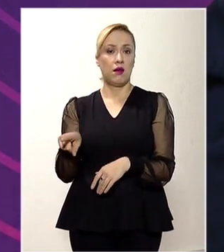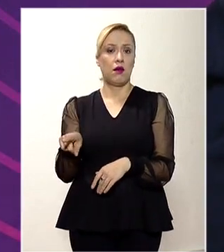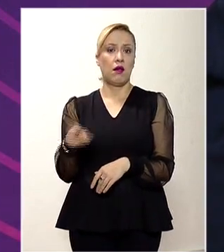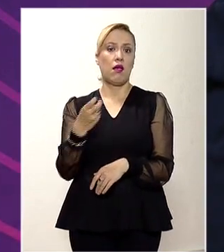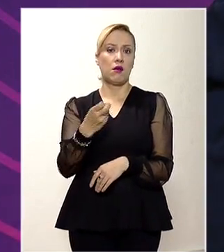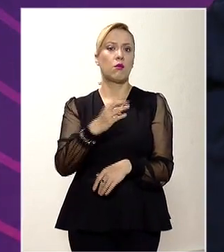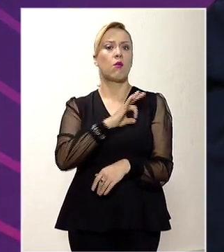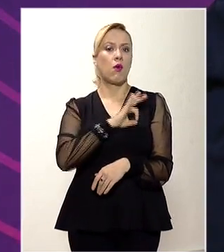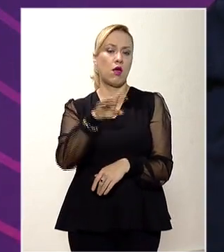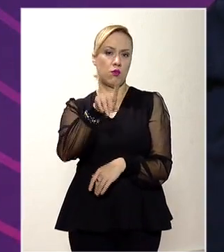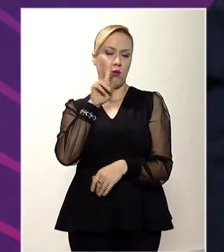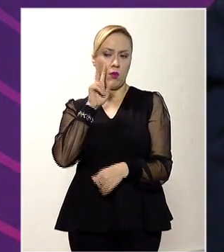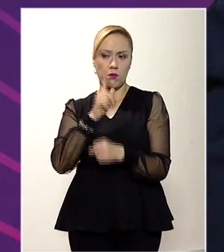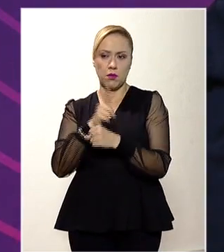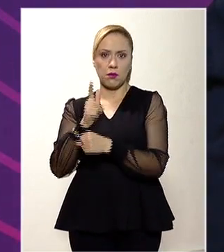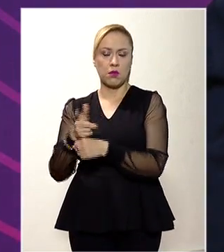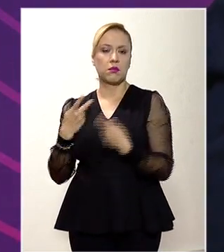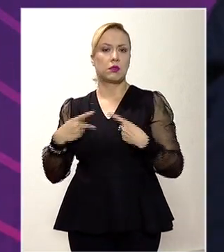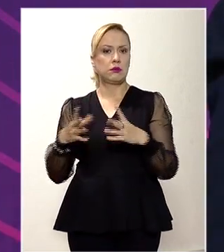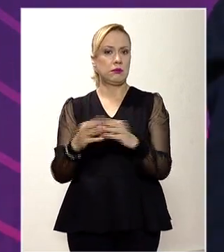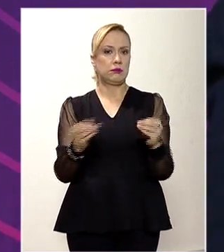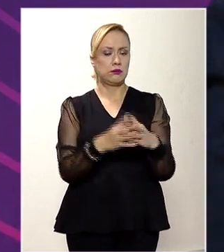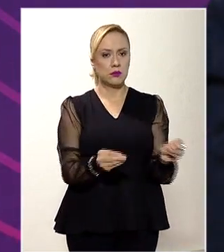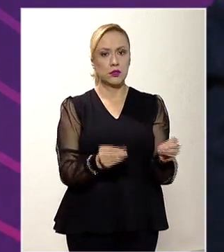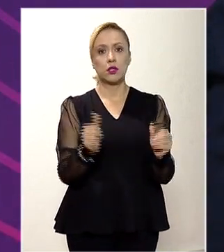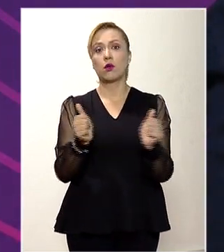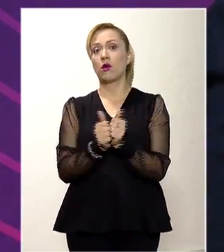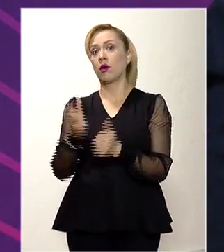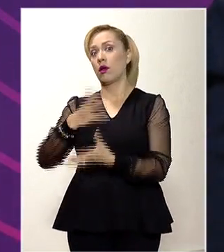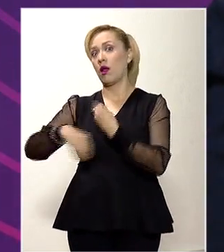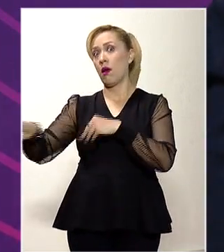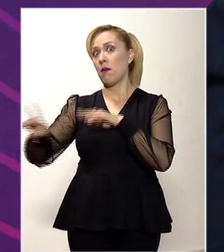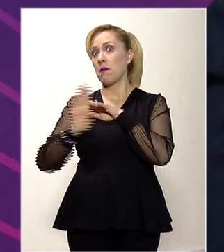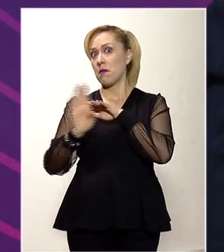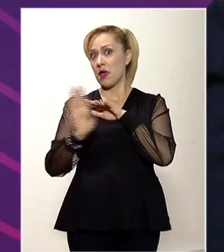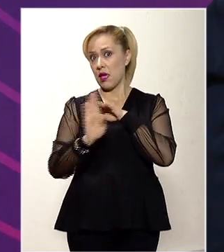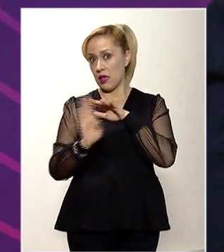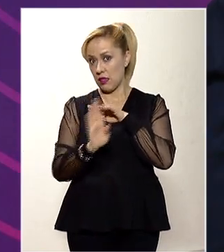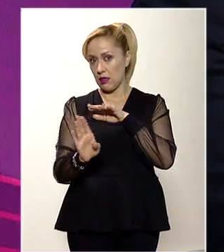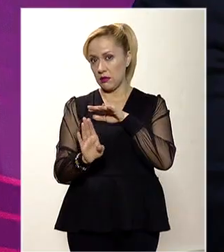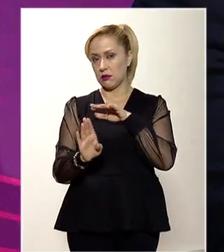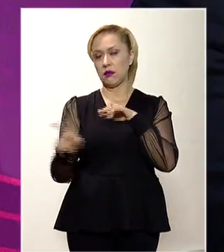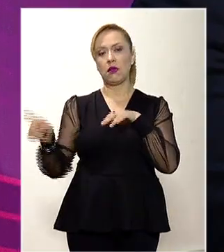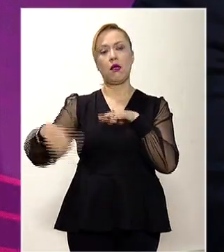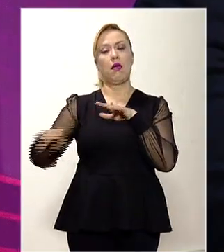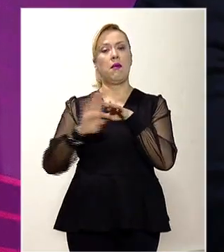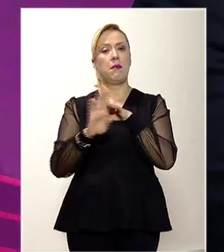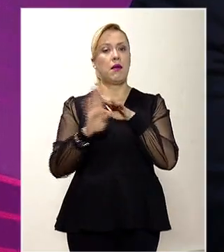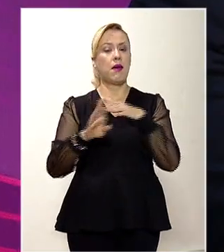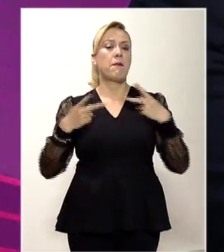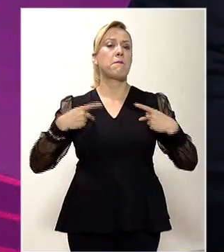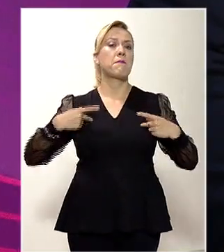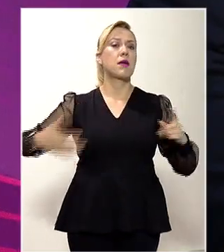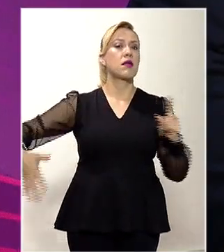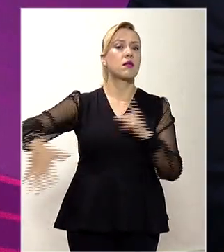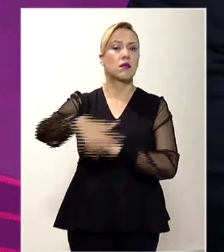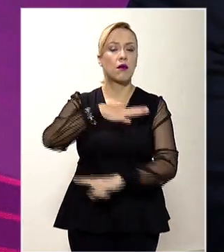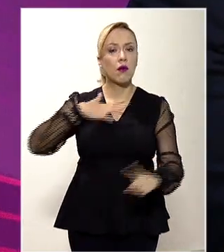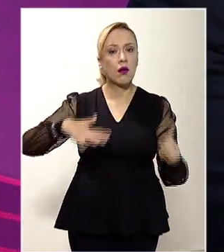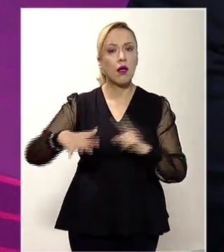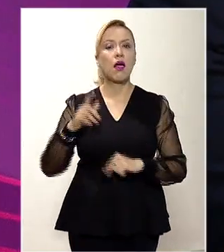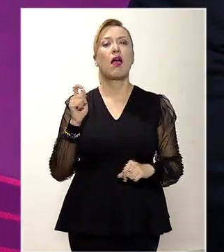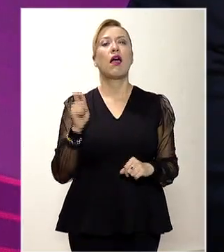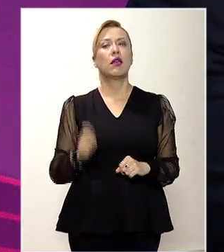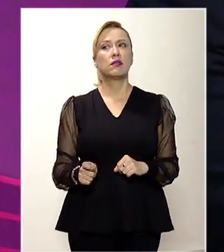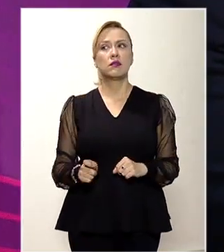igual forma se pueden ver en las desapariciones. Y con migrantes, eh, pues los migrantes son una población